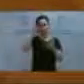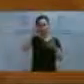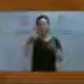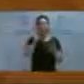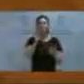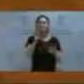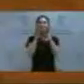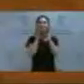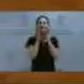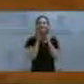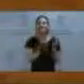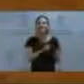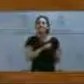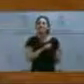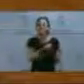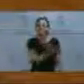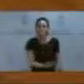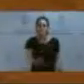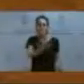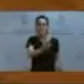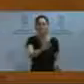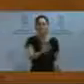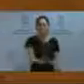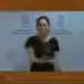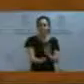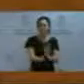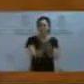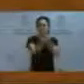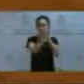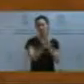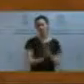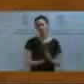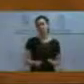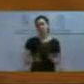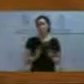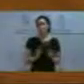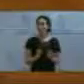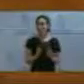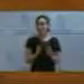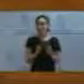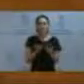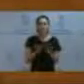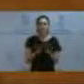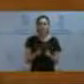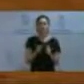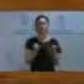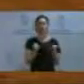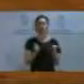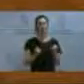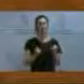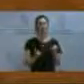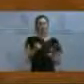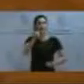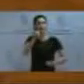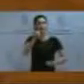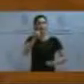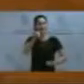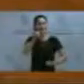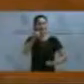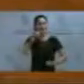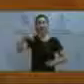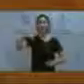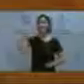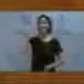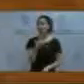Estado. Seremos capaces de seguir avanzando. Saldremos más fortalecidos, si cabe, que cuando